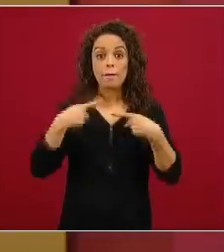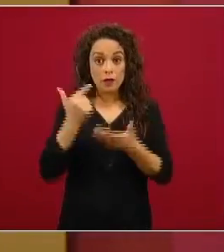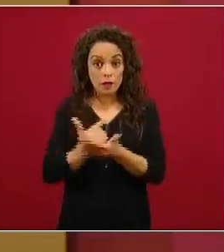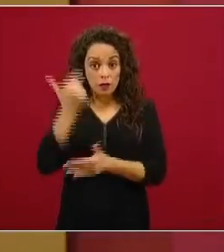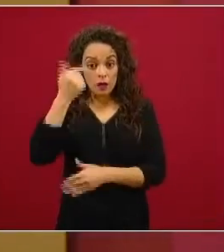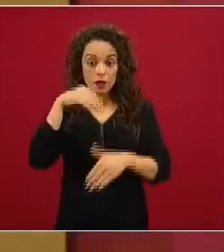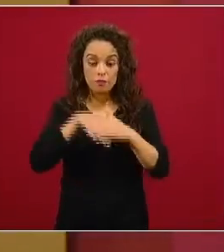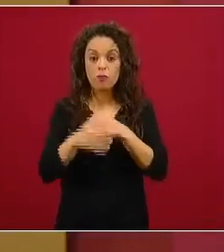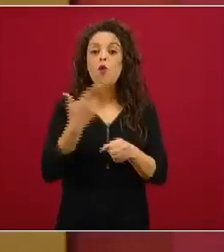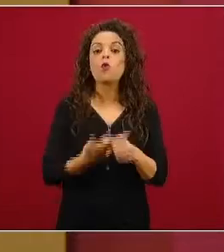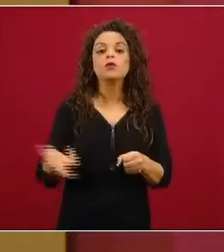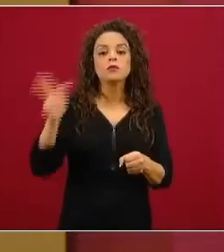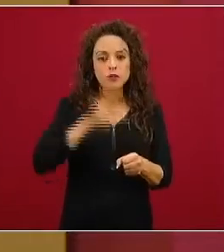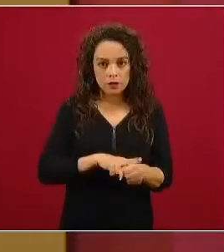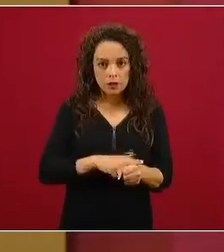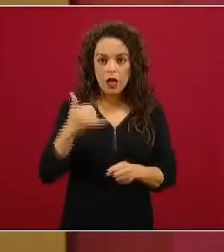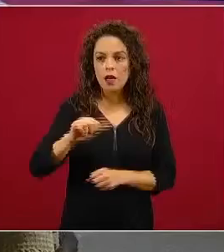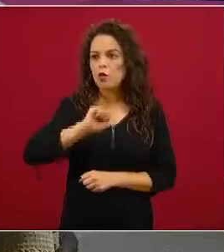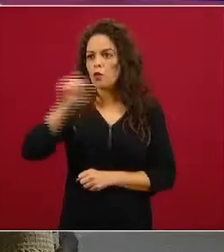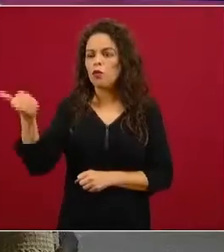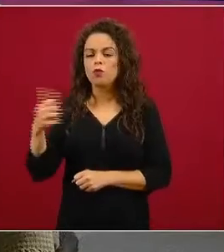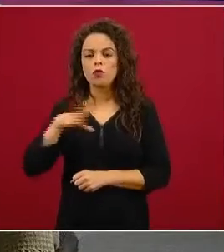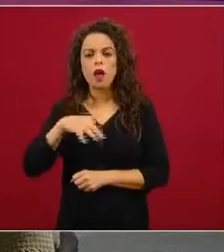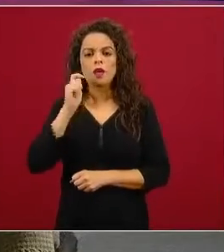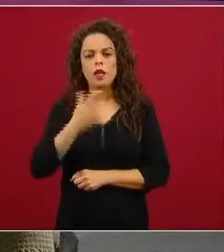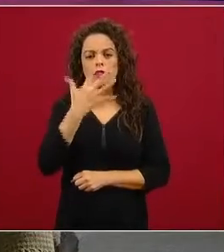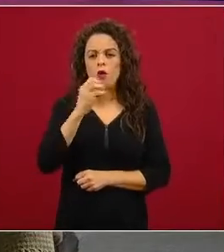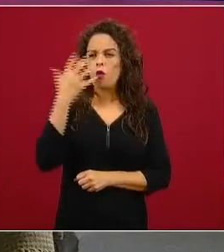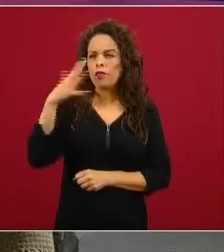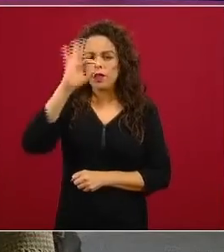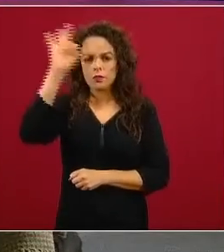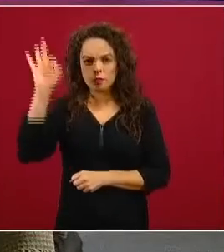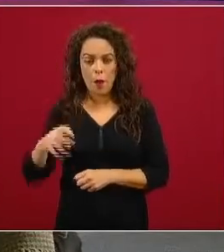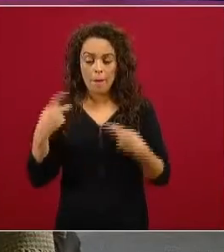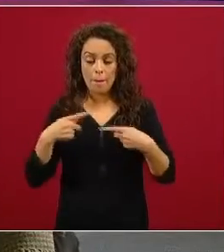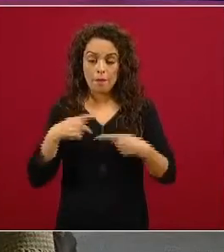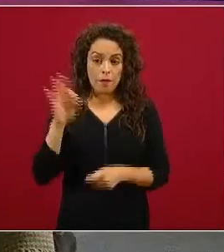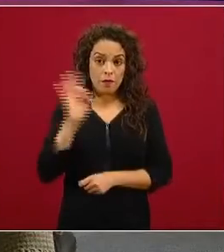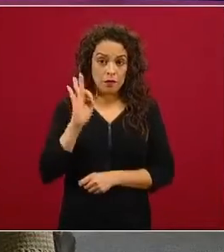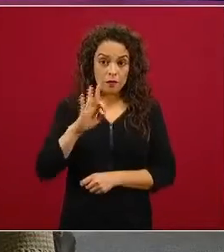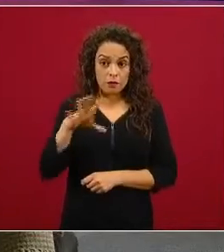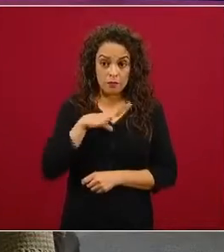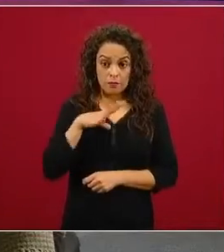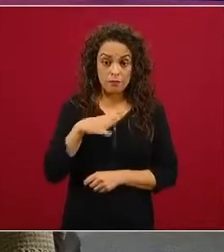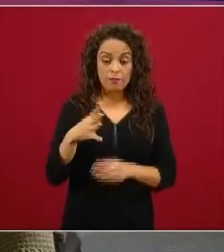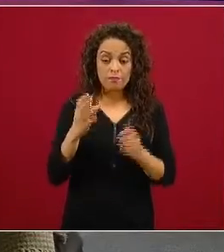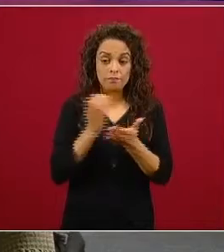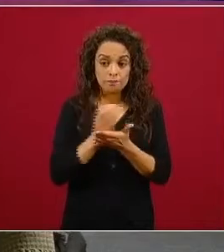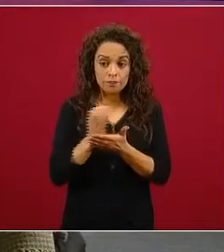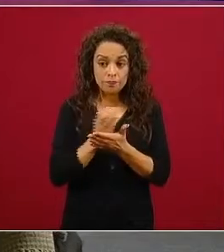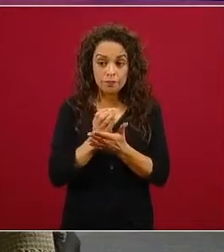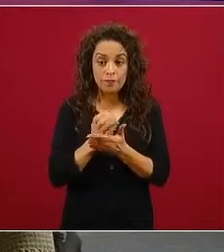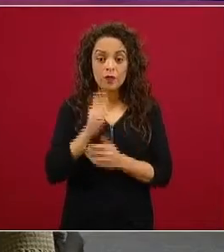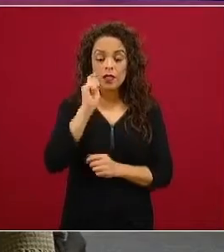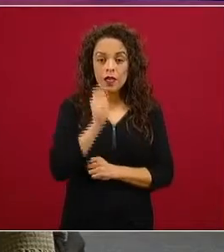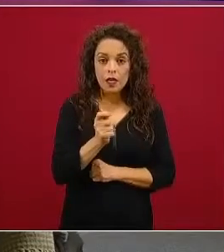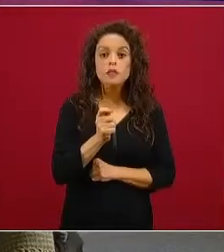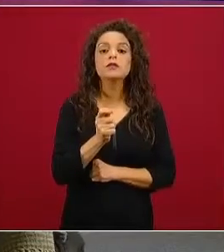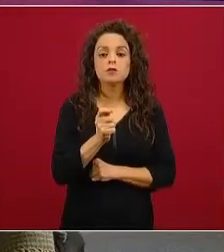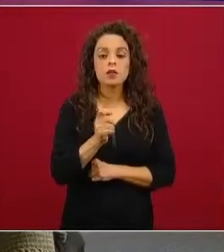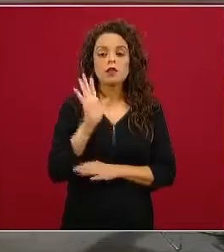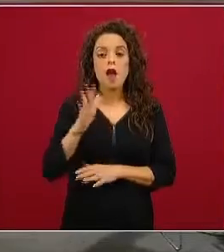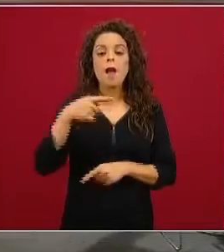la cantidad promedio de años que puede vivir una persona y dura en promedio 15 días para